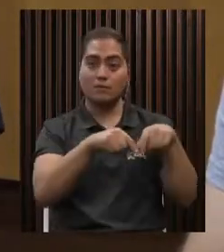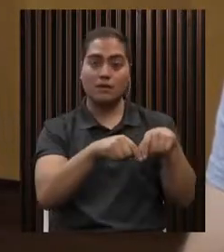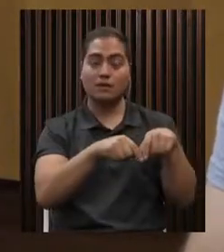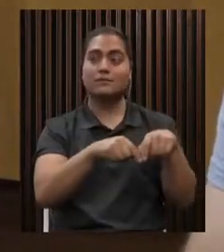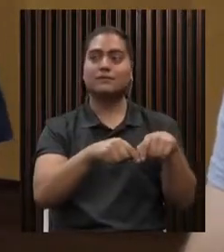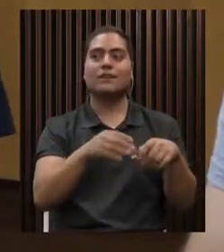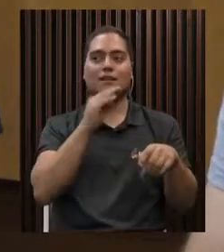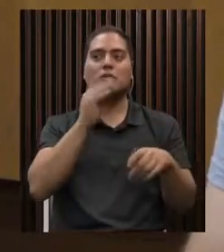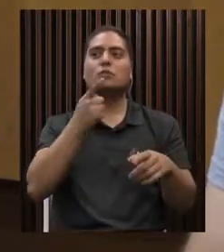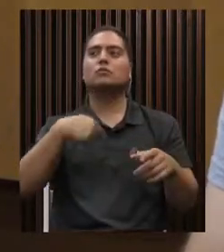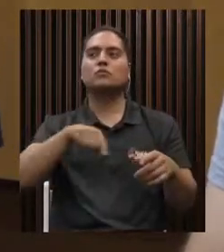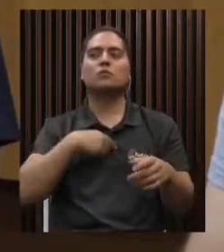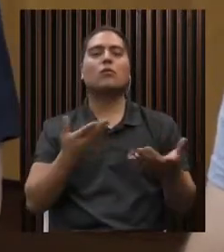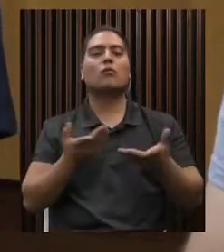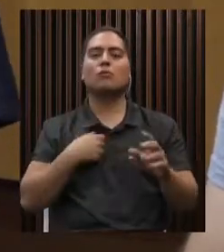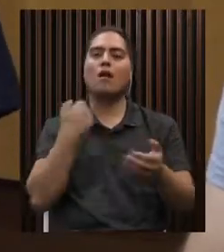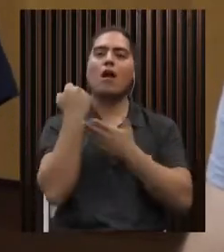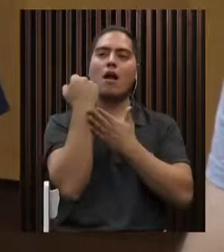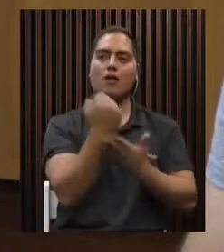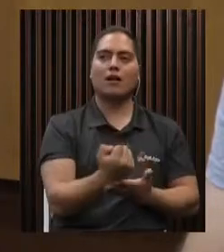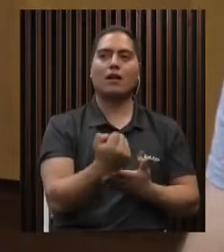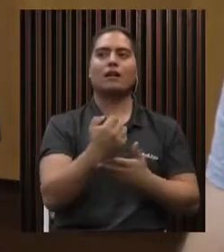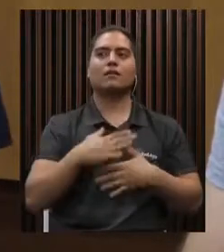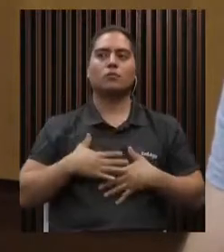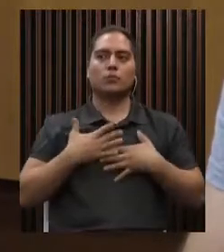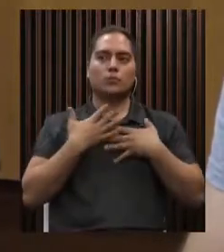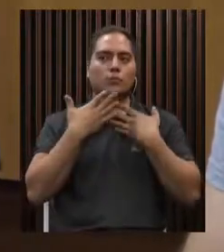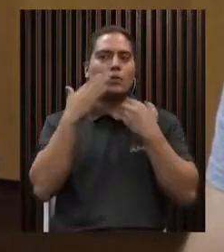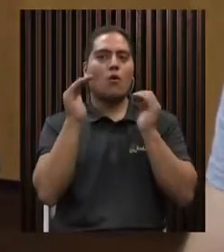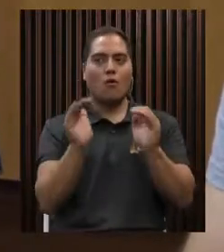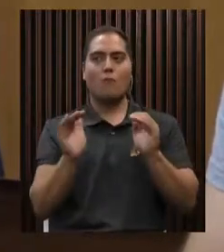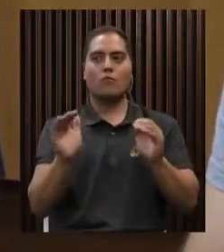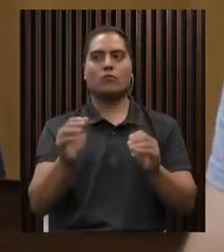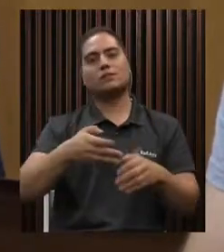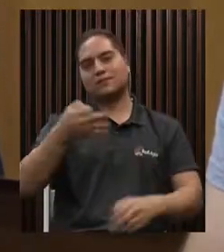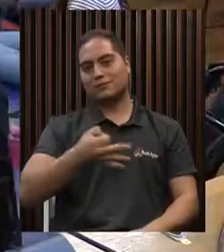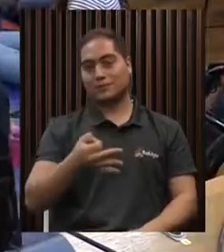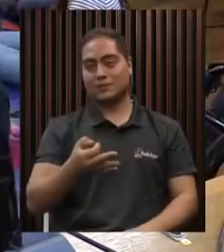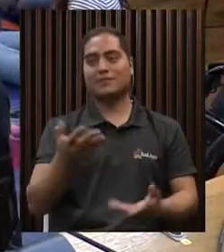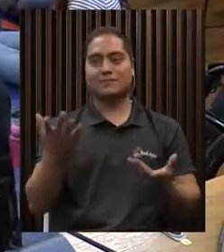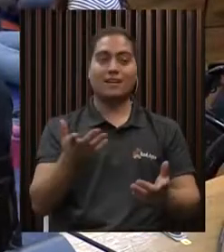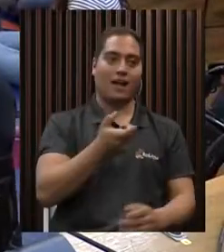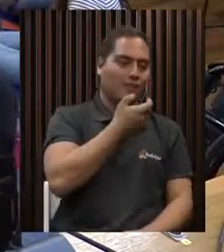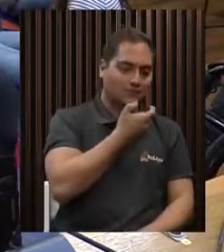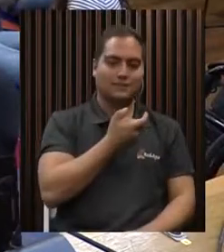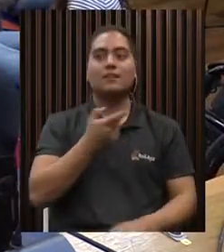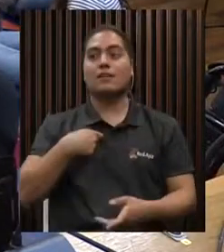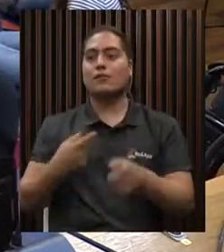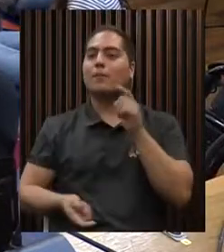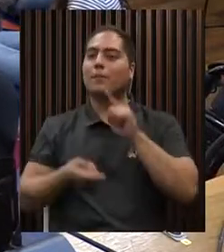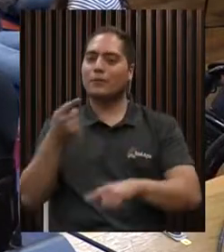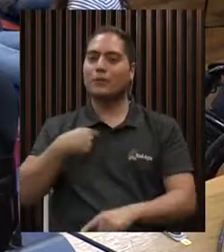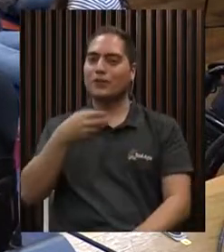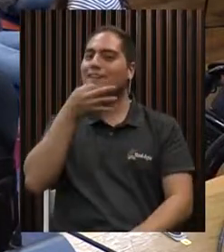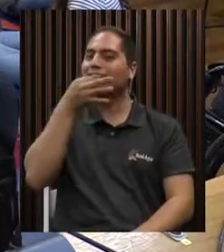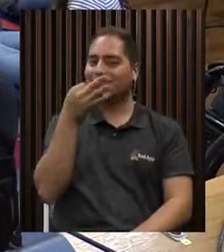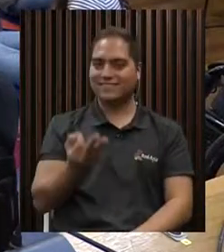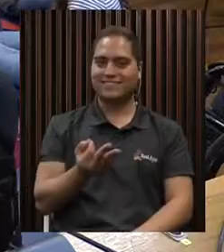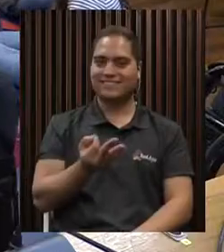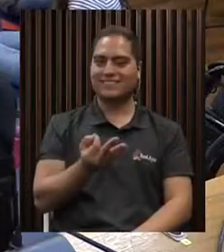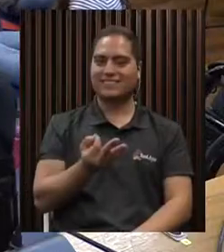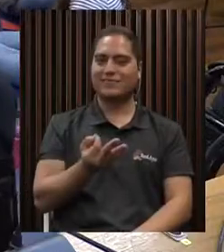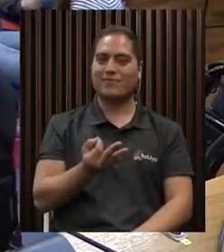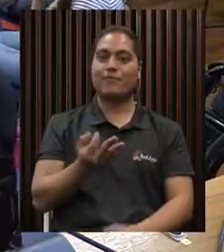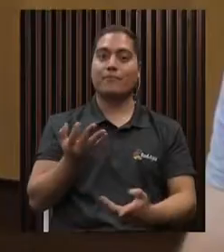podemos ayudarles a sentirse más cómodos y también con mayor seguridad. Así que, Peschetti, lo primero que tengo que decir,